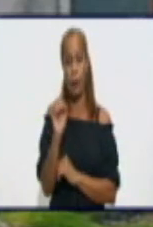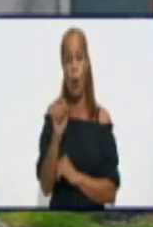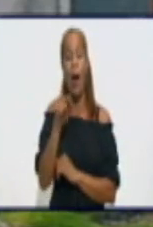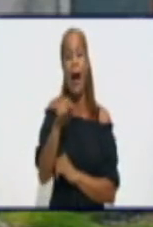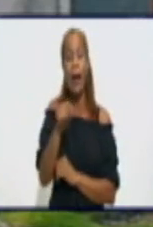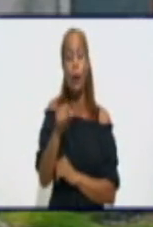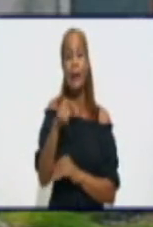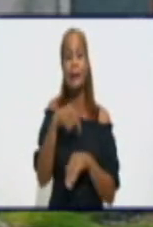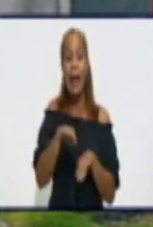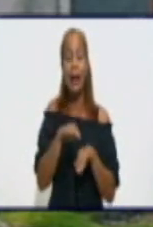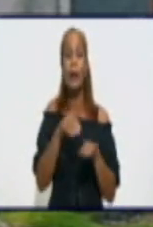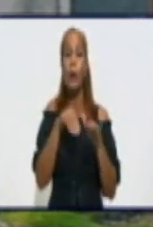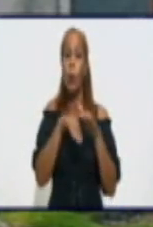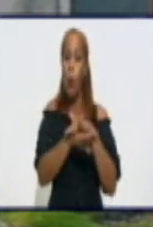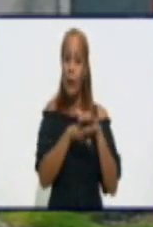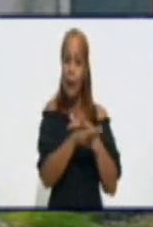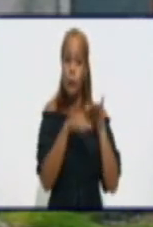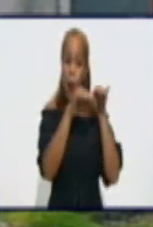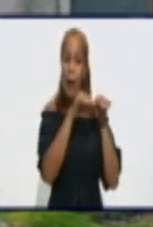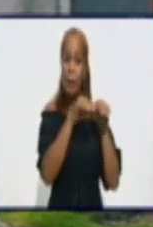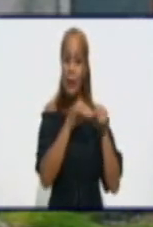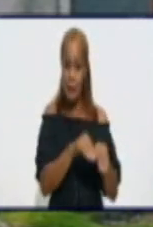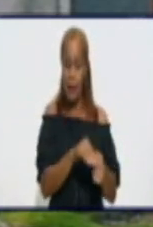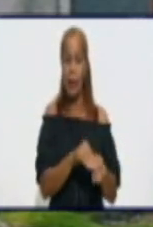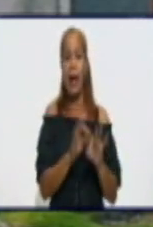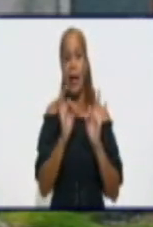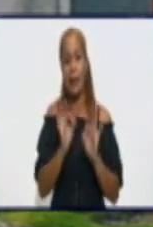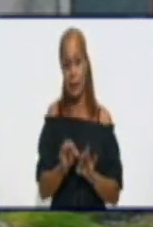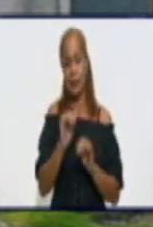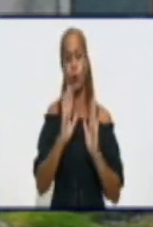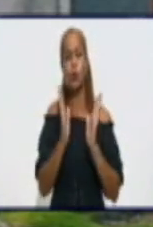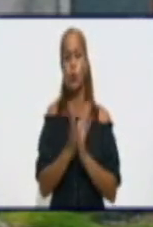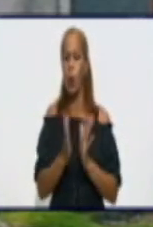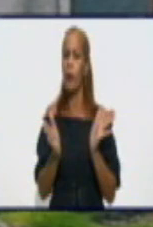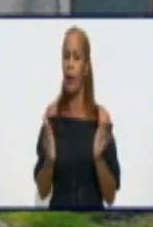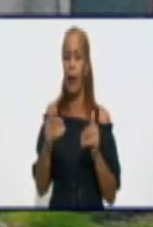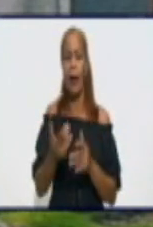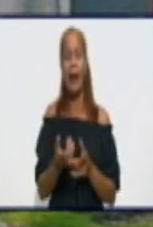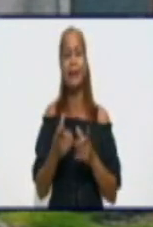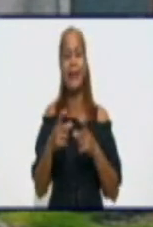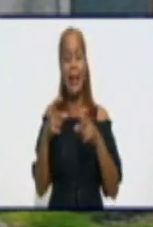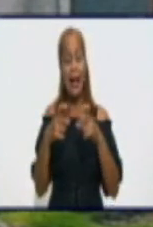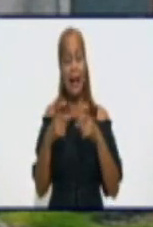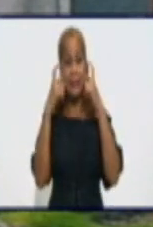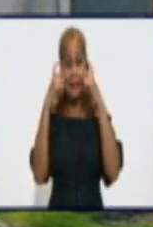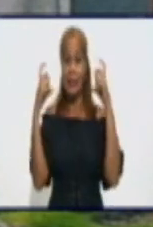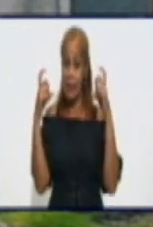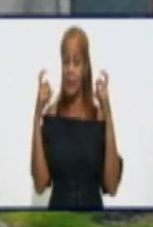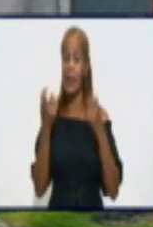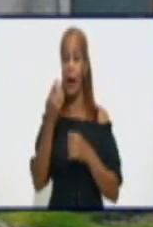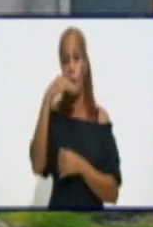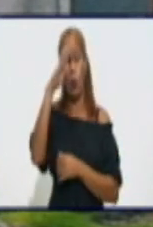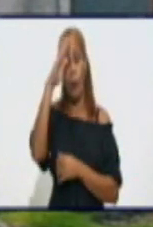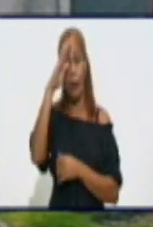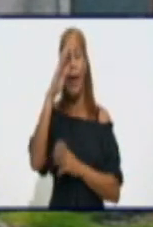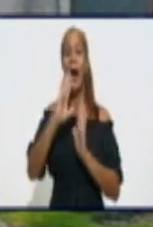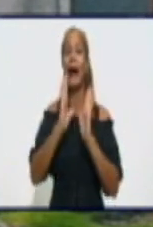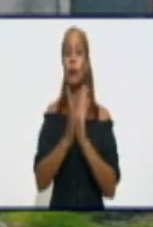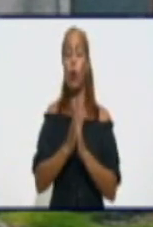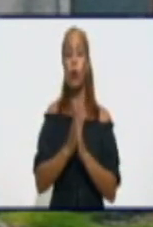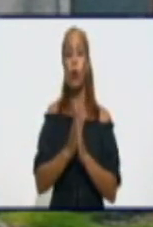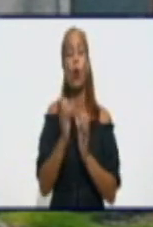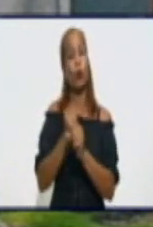almacén cuidando también esa carga preciosa de la ciencia cubana. A los trabajadores de Encomet en